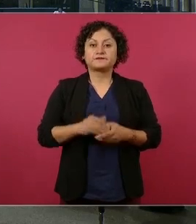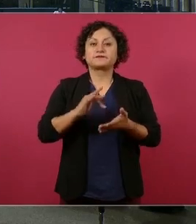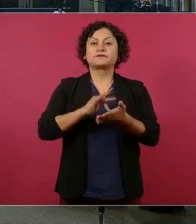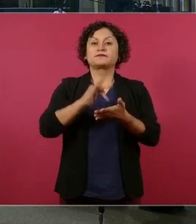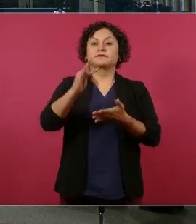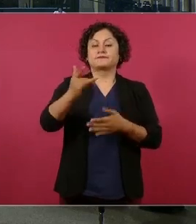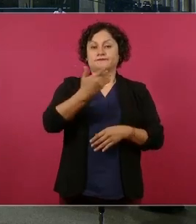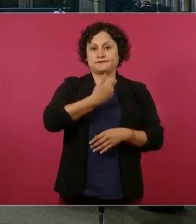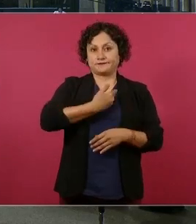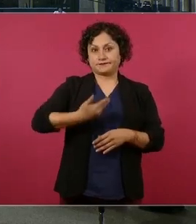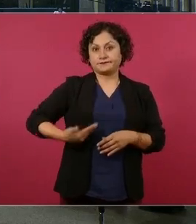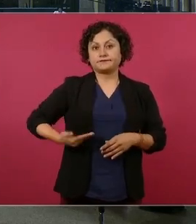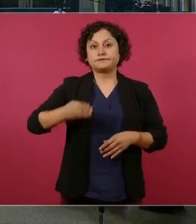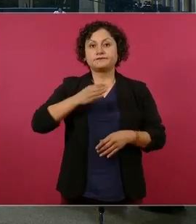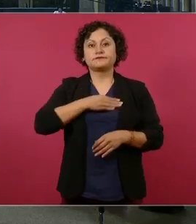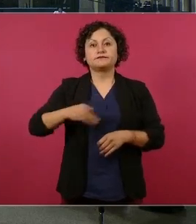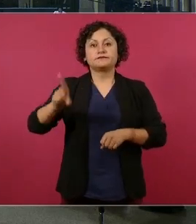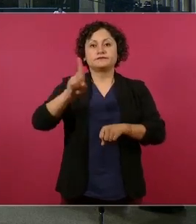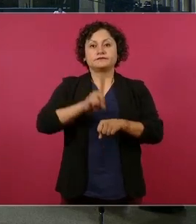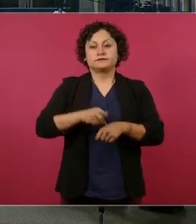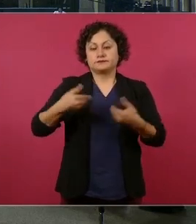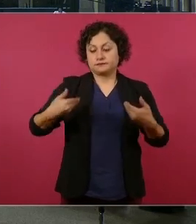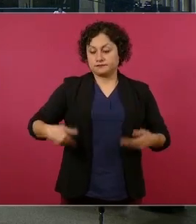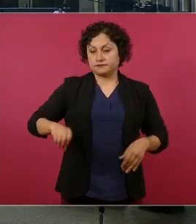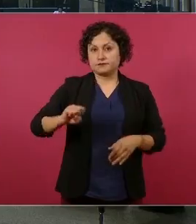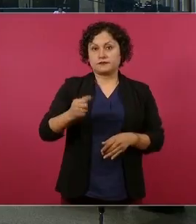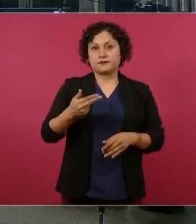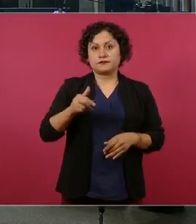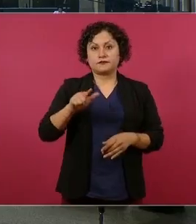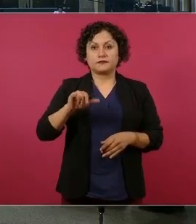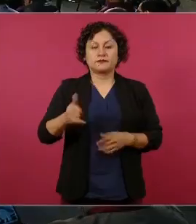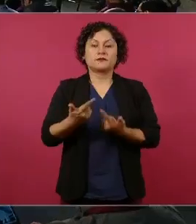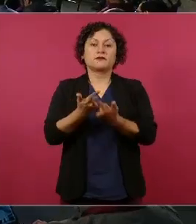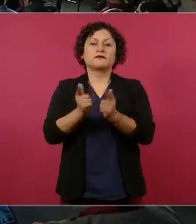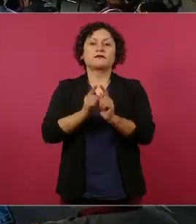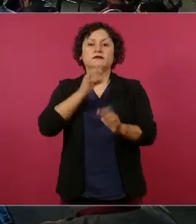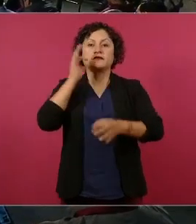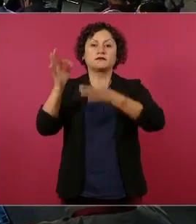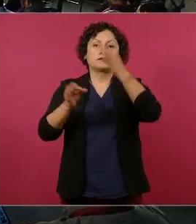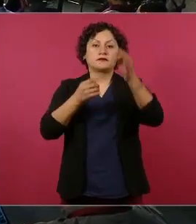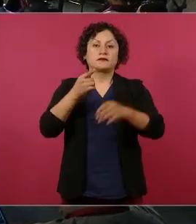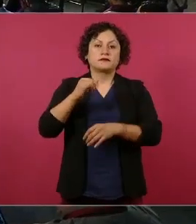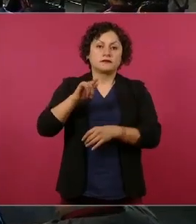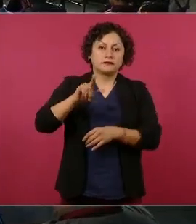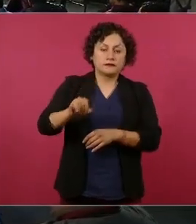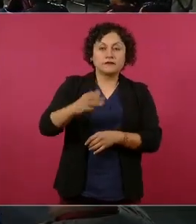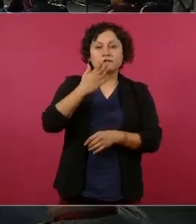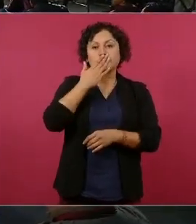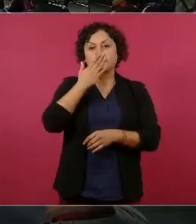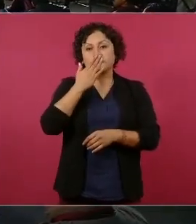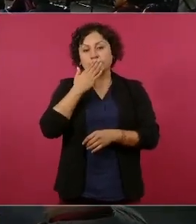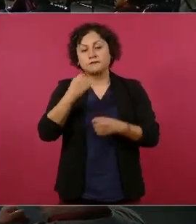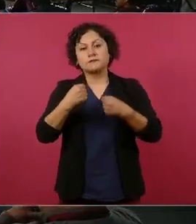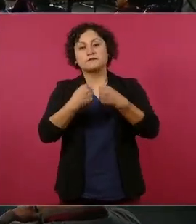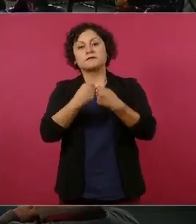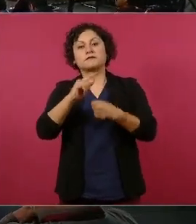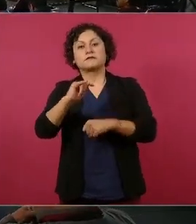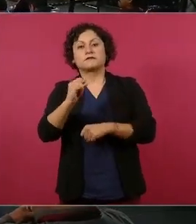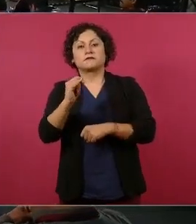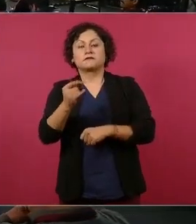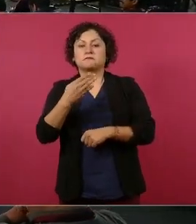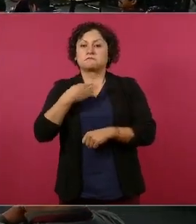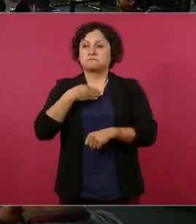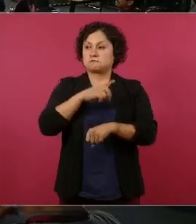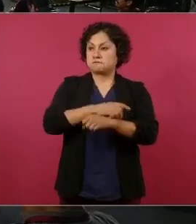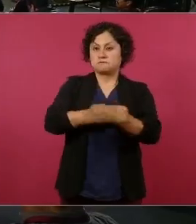Gracias, presidente. Buenos días, Shaila Rosagel, corresponsal de Grupo Gili, El Imparcial de Sonora, La Crónica de Mexicali y Frontera de Tijuana. Buenos días